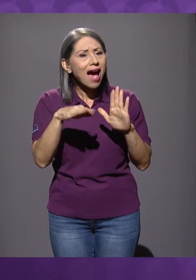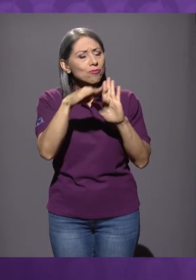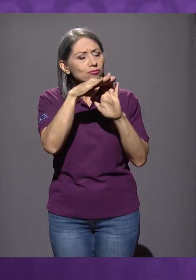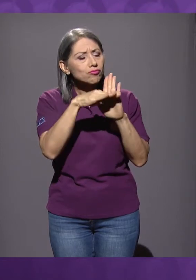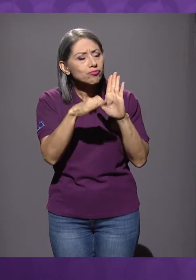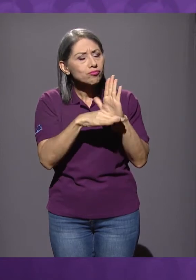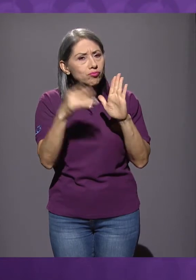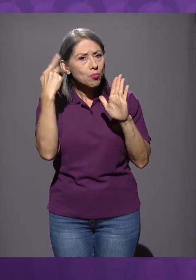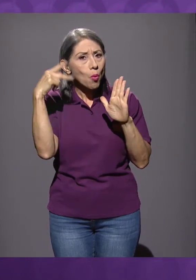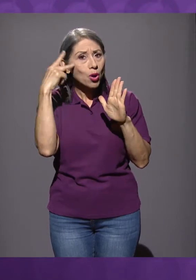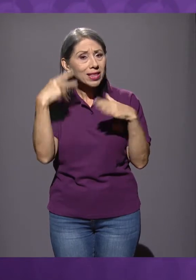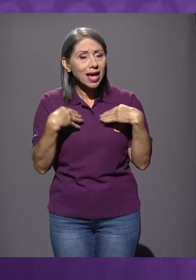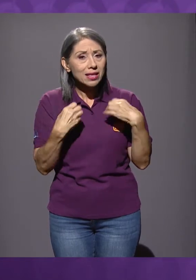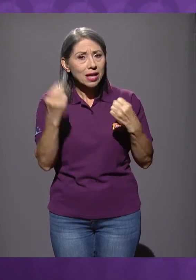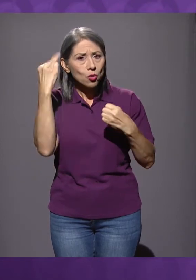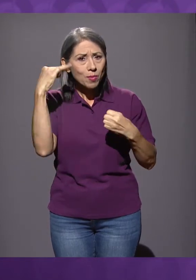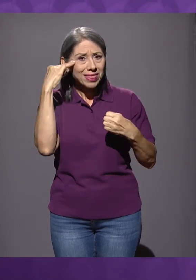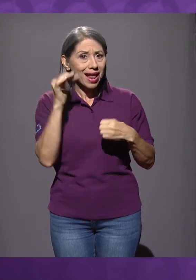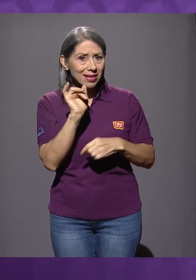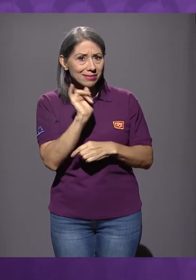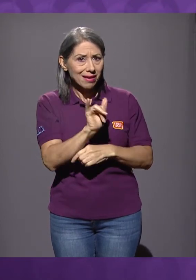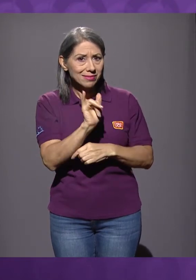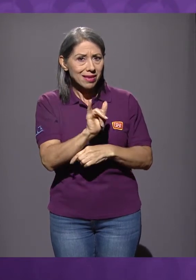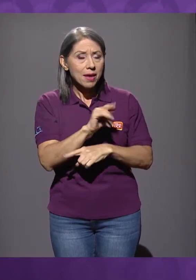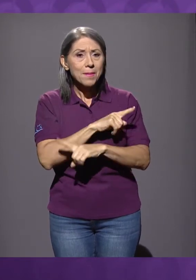salud mental y en otros espacios, no